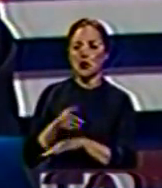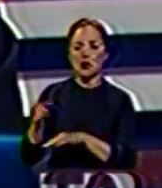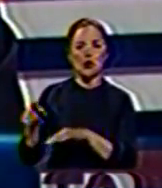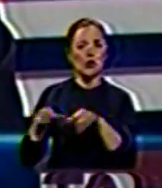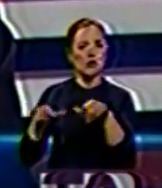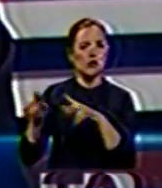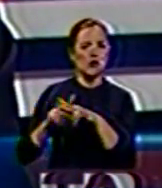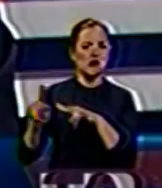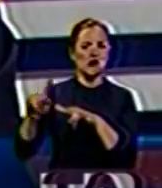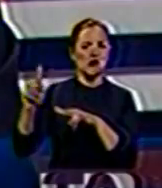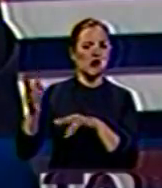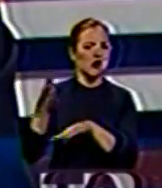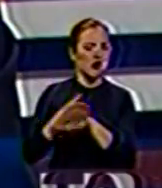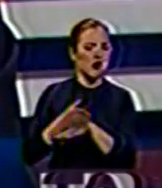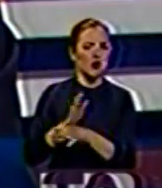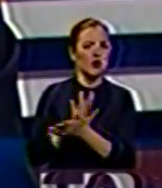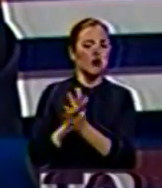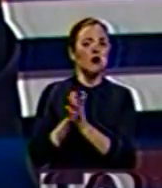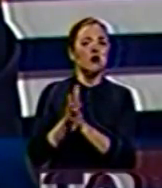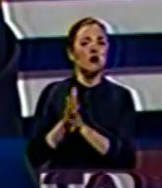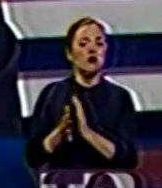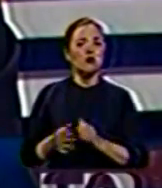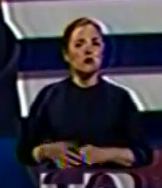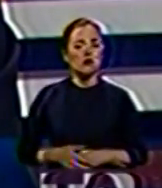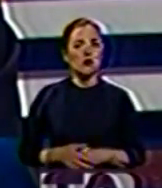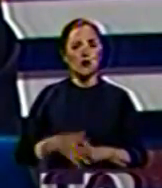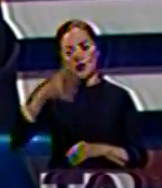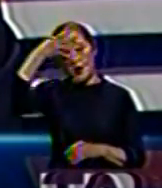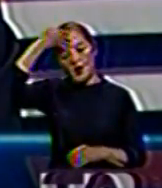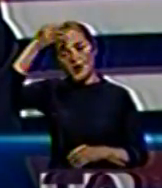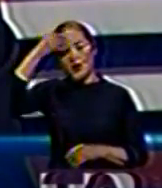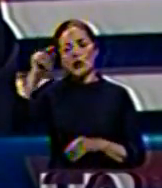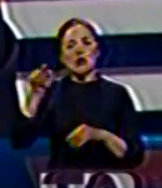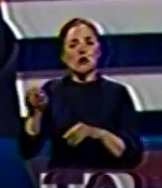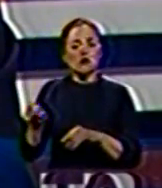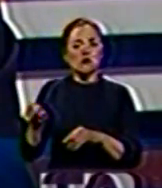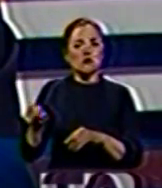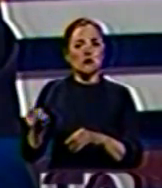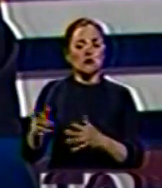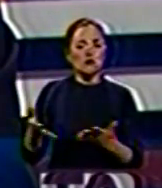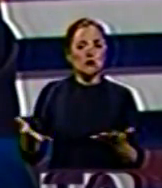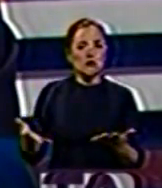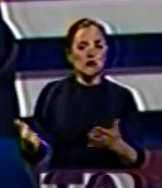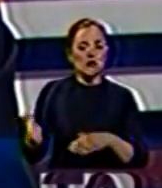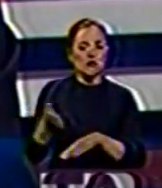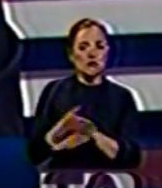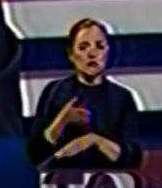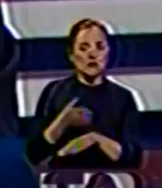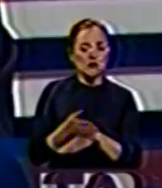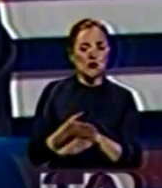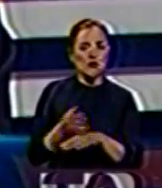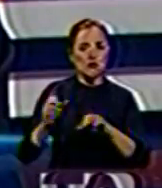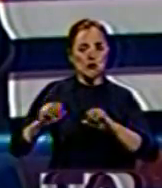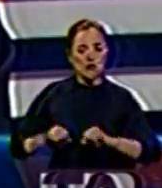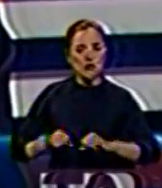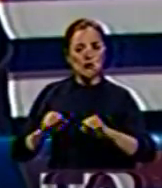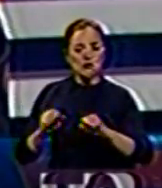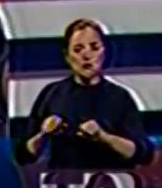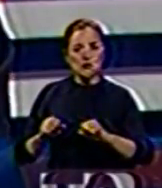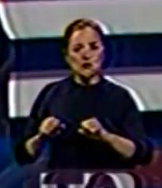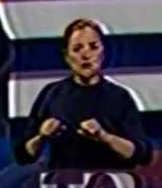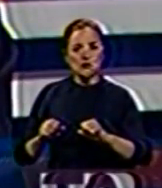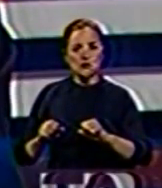el lugar en el que estaba privado de libertad Jorge Glass, pero tampoco teníamos antecedentes de que se puede retirar